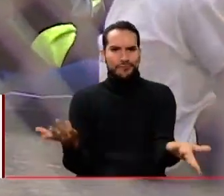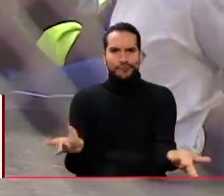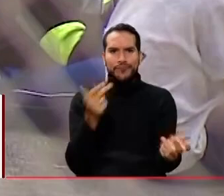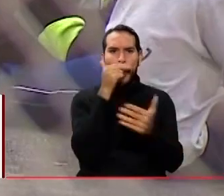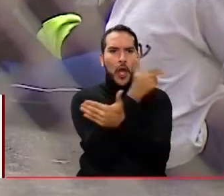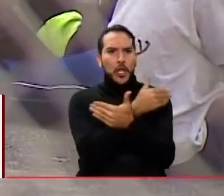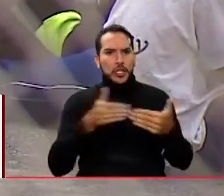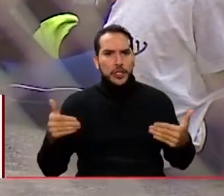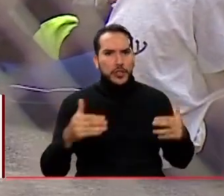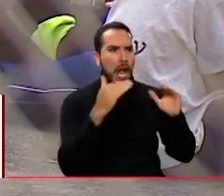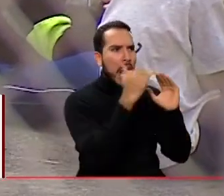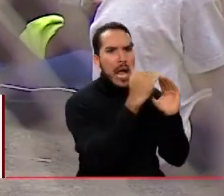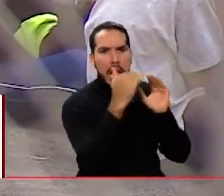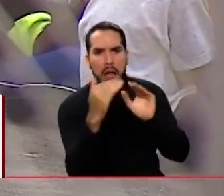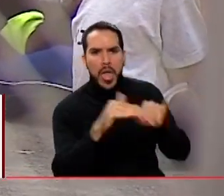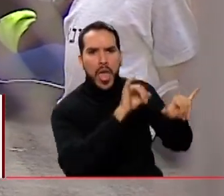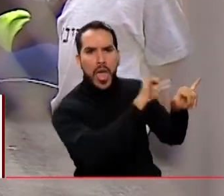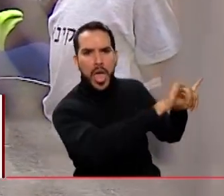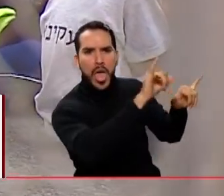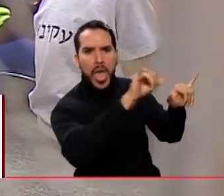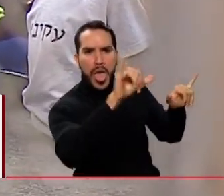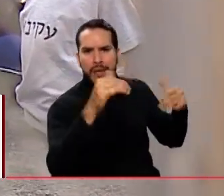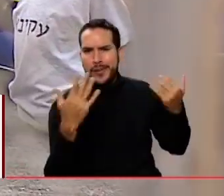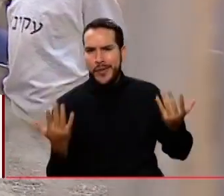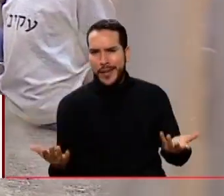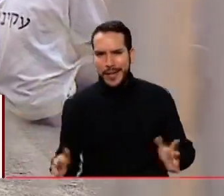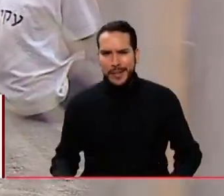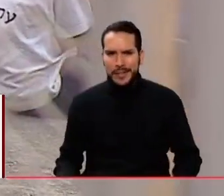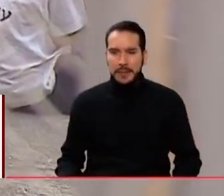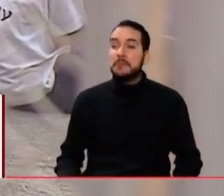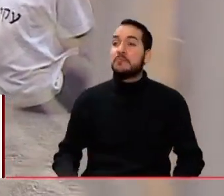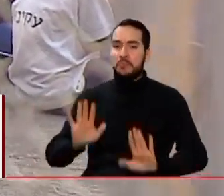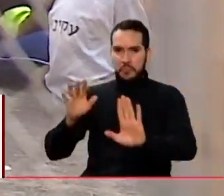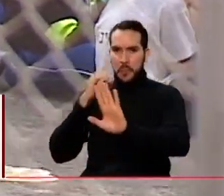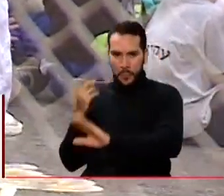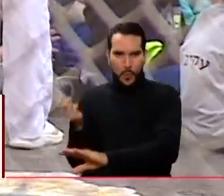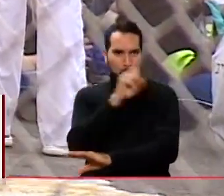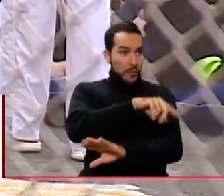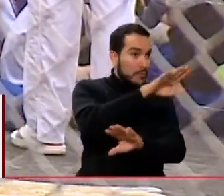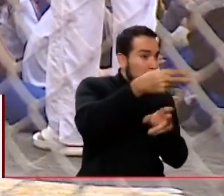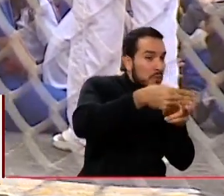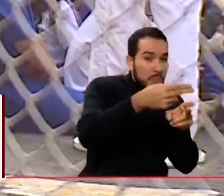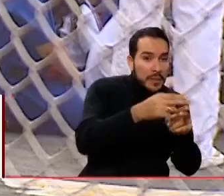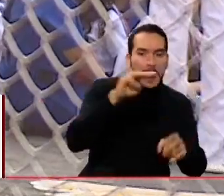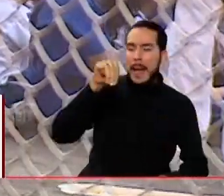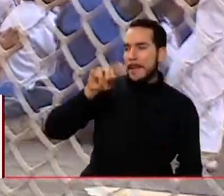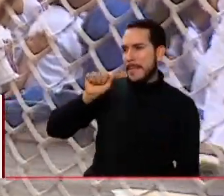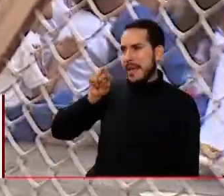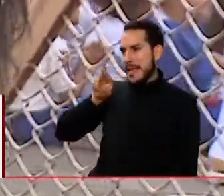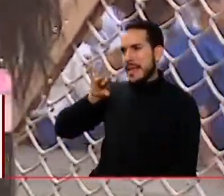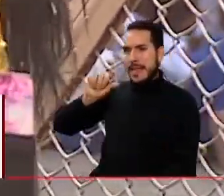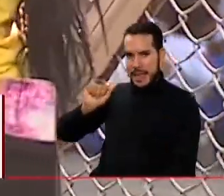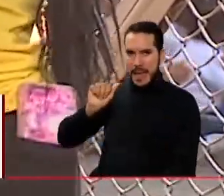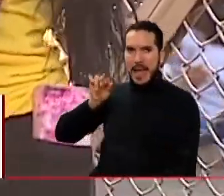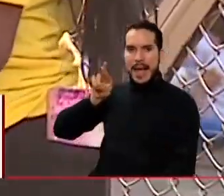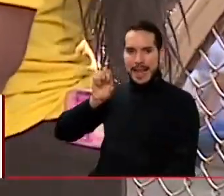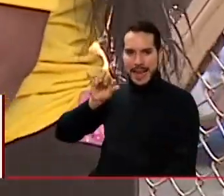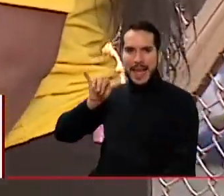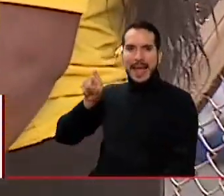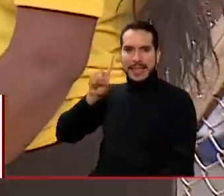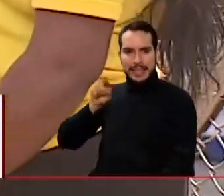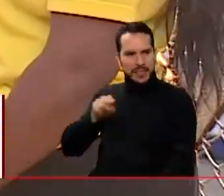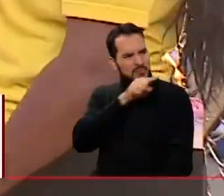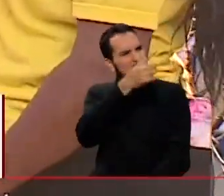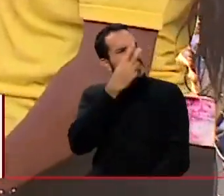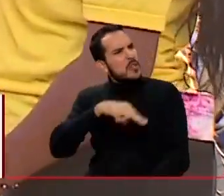aquí con otra madre. Buenos días, ¿su nombre? Buenos días, mi nombre es María Reyes Córdoba. ¿Cuántos hijos tiene aquí? Una sola.